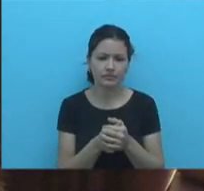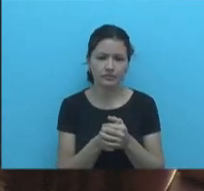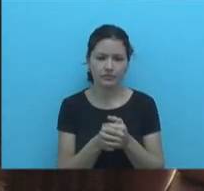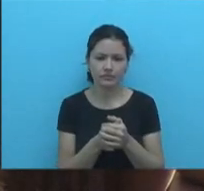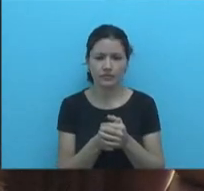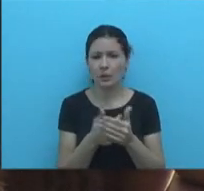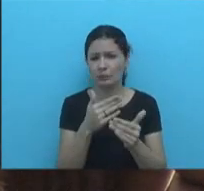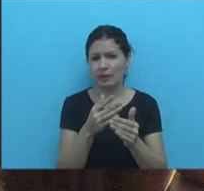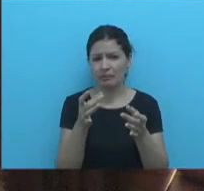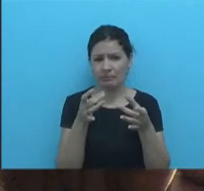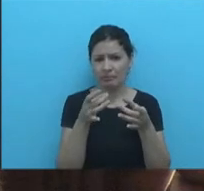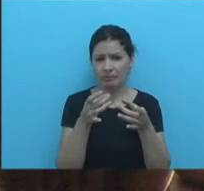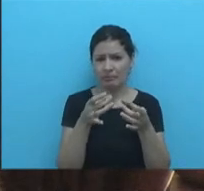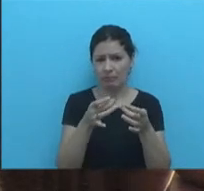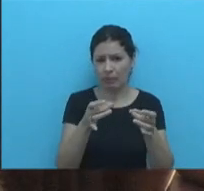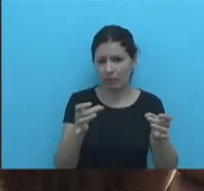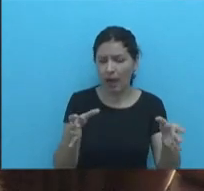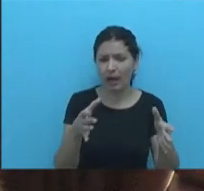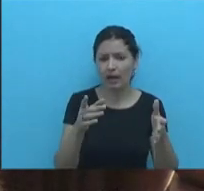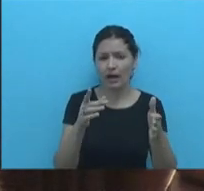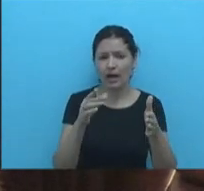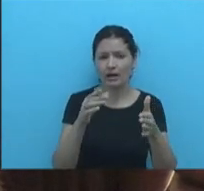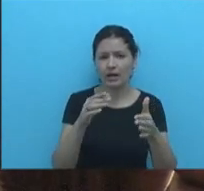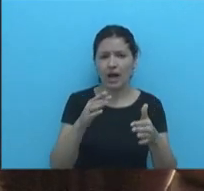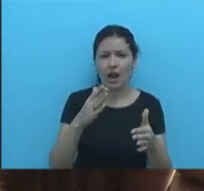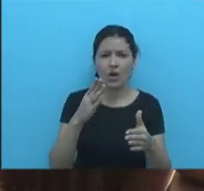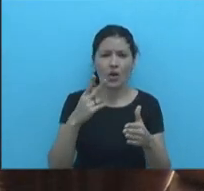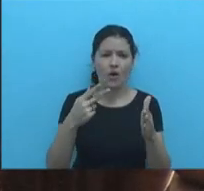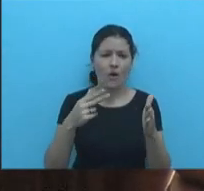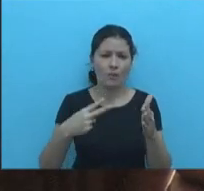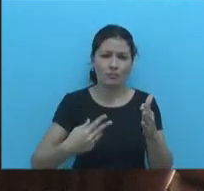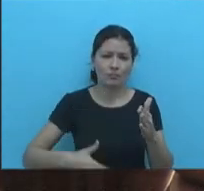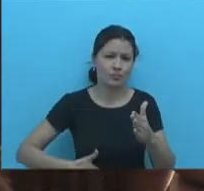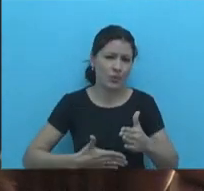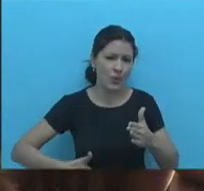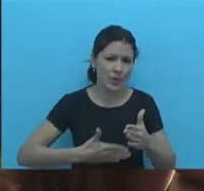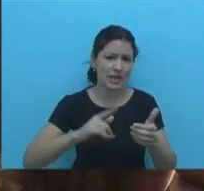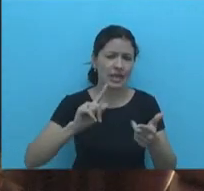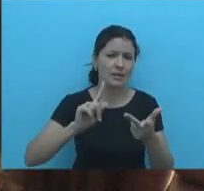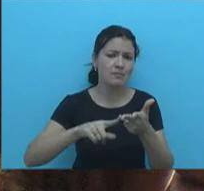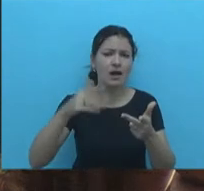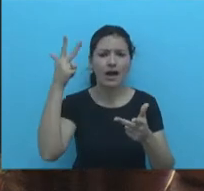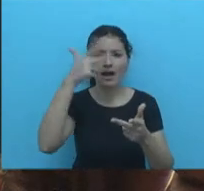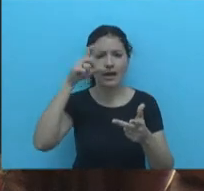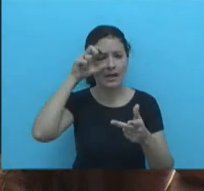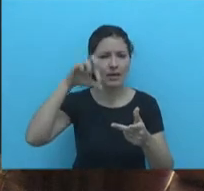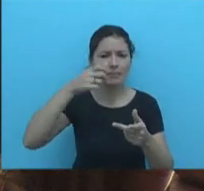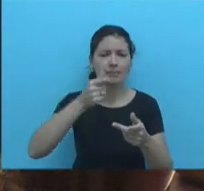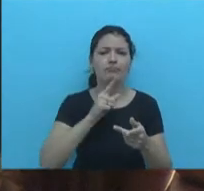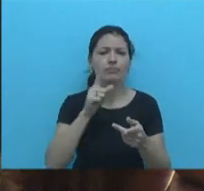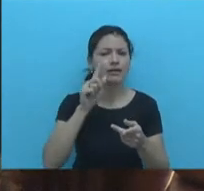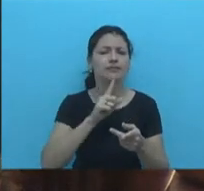de diversos virus, de afecciones intestinales y de la hepatitis A, como así también hongos